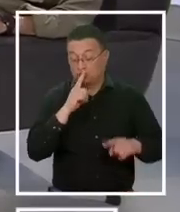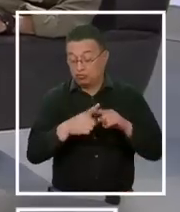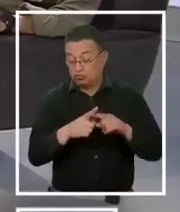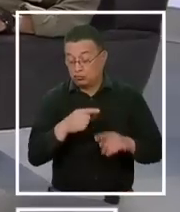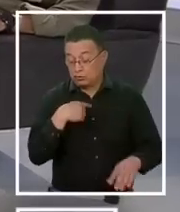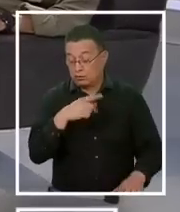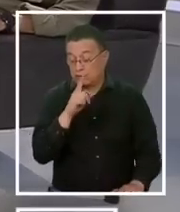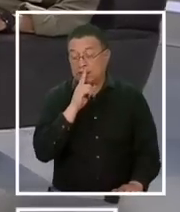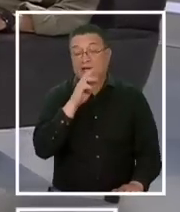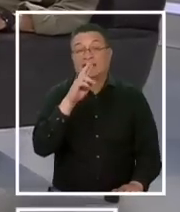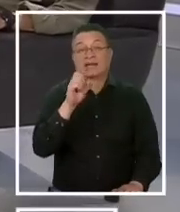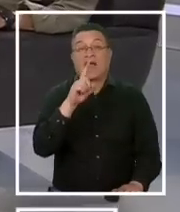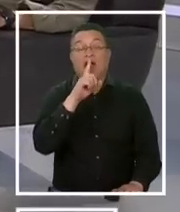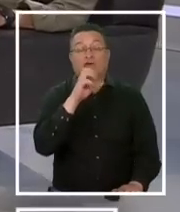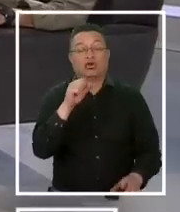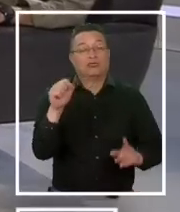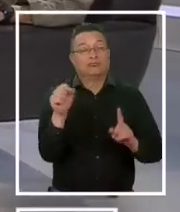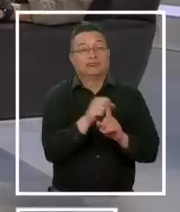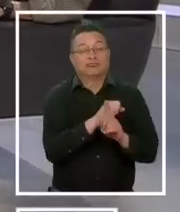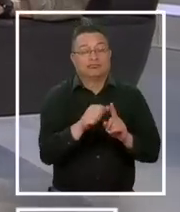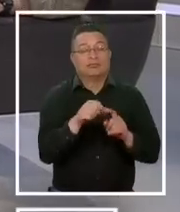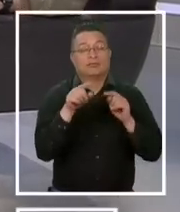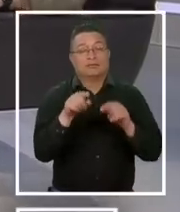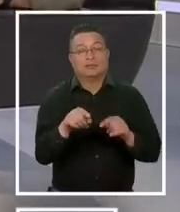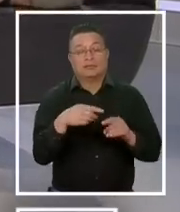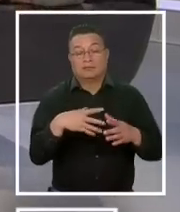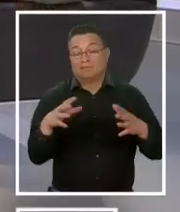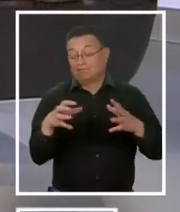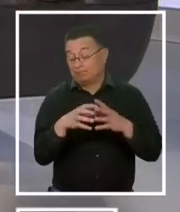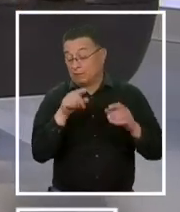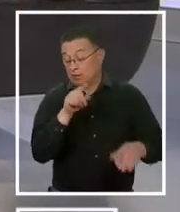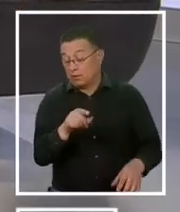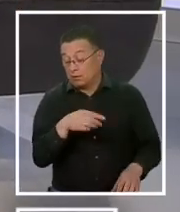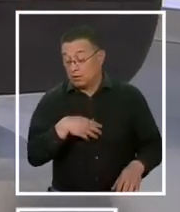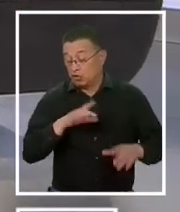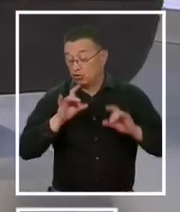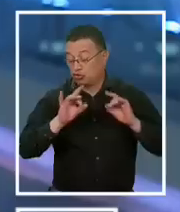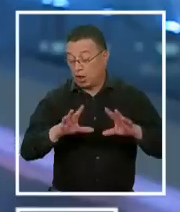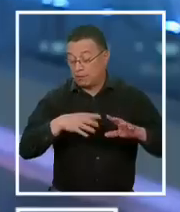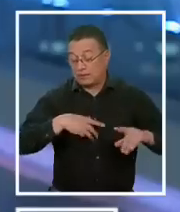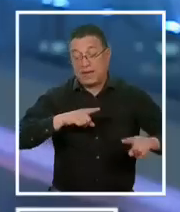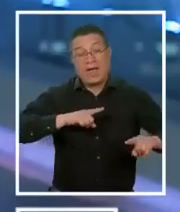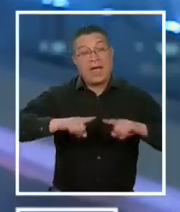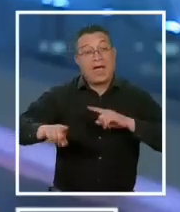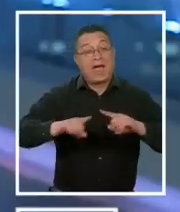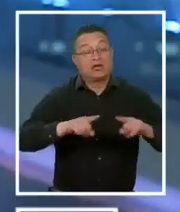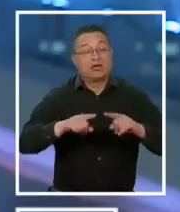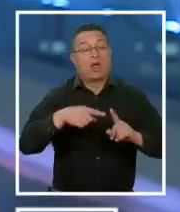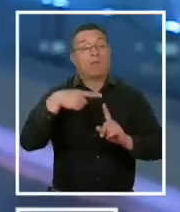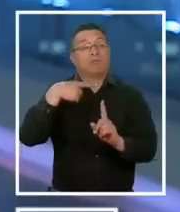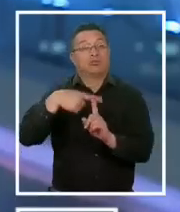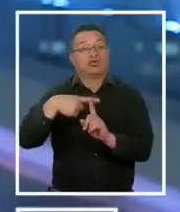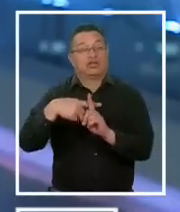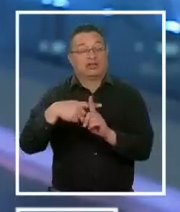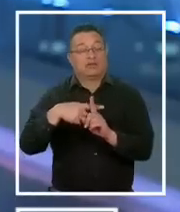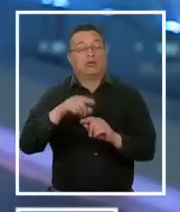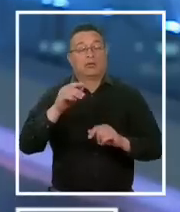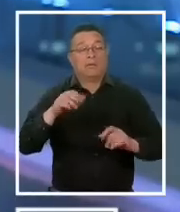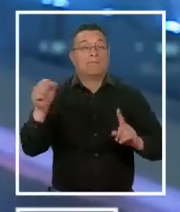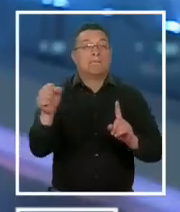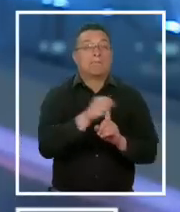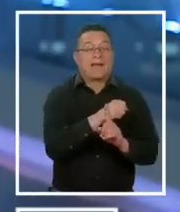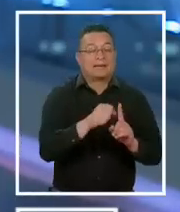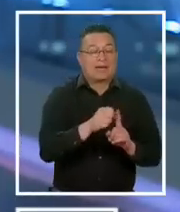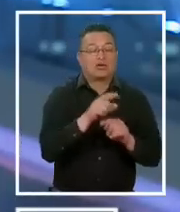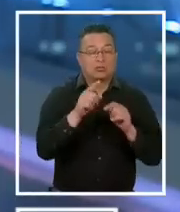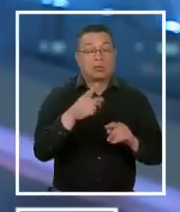trato degradante Por una parte o maltrato relevante y que tiene que ver No solo con acciones positivas que tienen que ver con maltratar